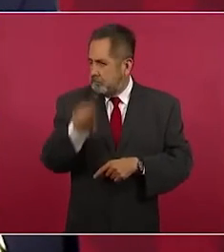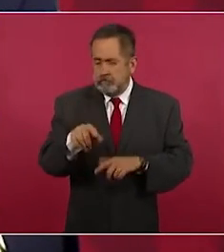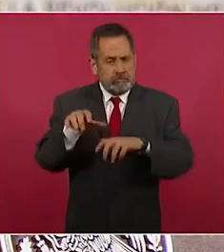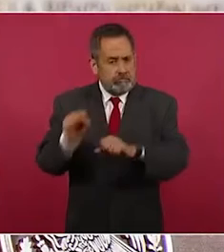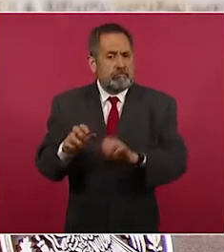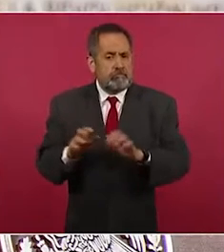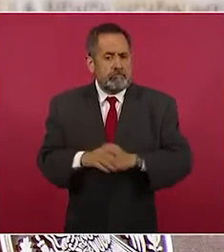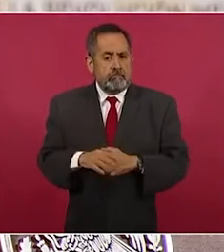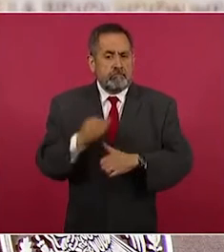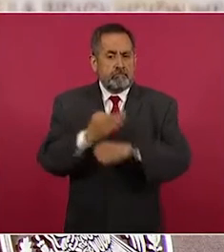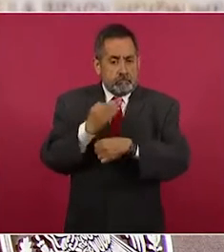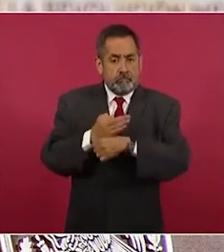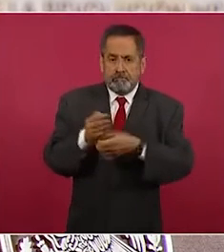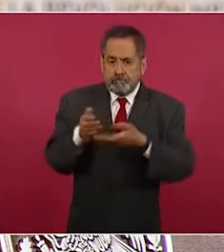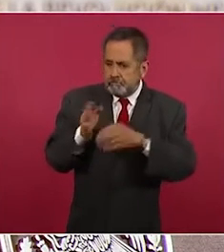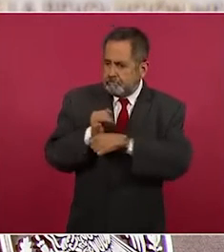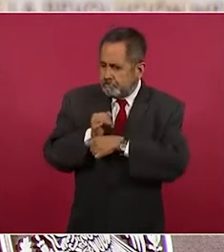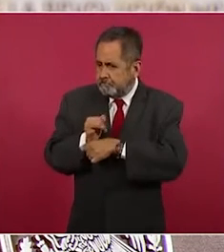la investigación.